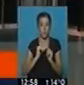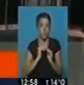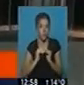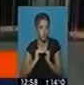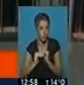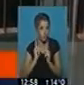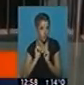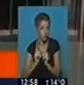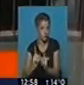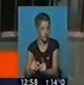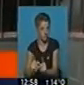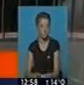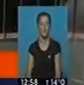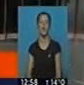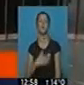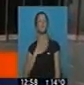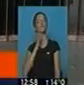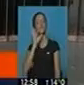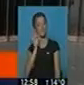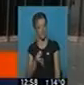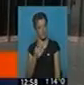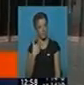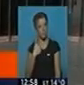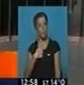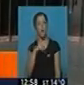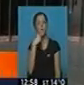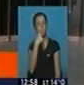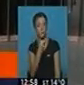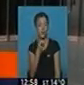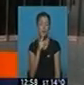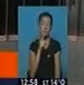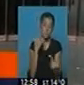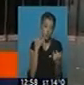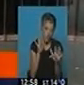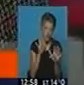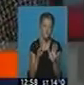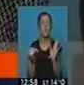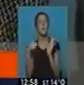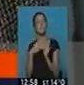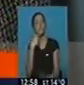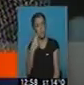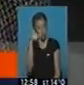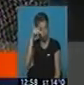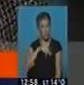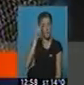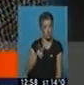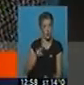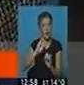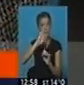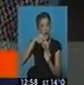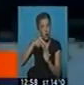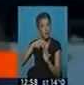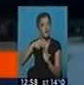te voy a preguntar puede resultar como demasiado, no sé, terminante, pero ¿Venezuela está mejor que antes, después del